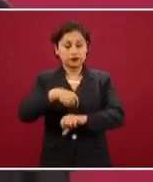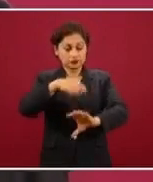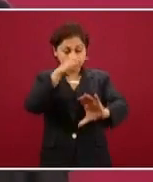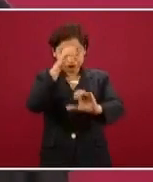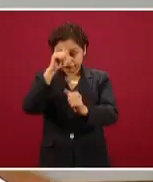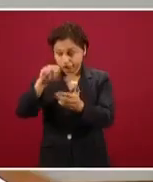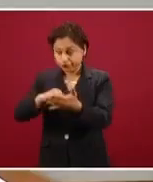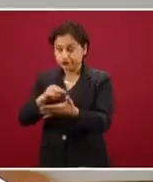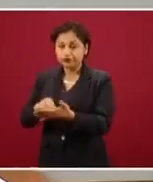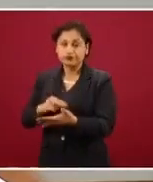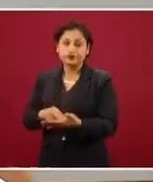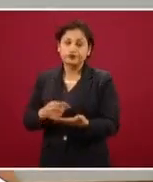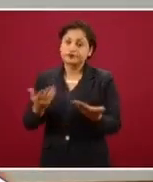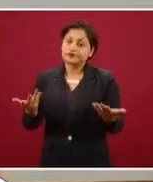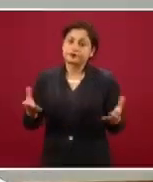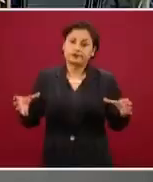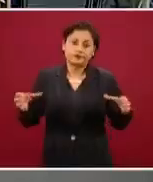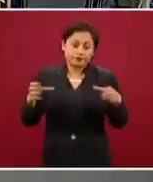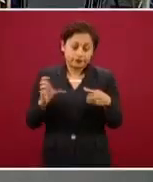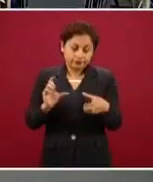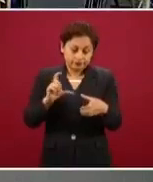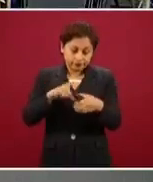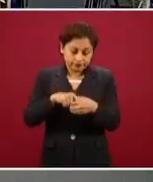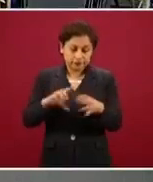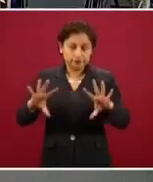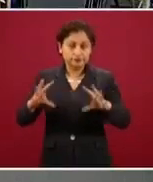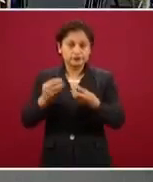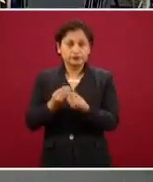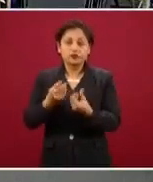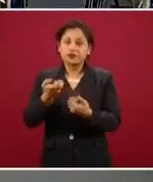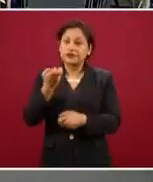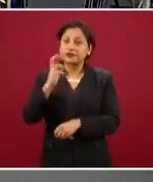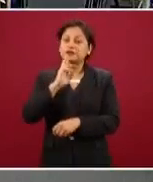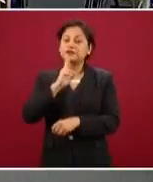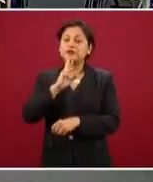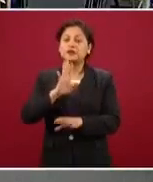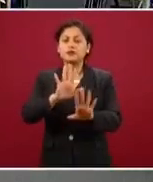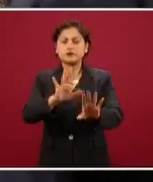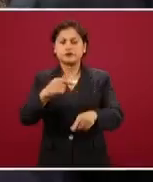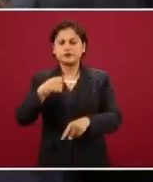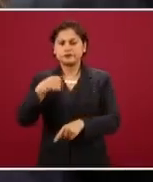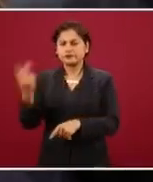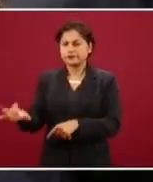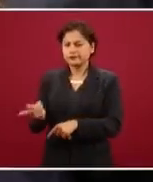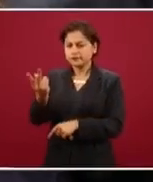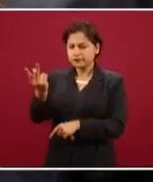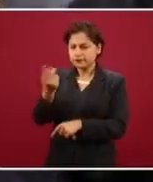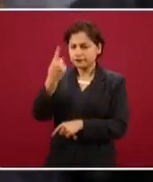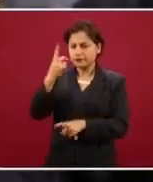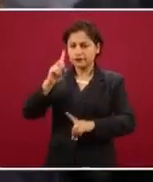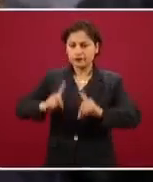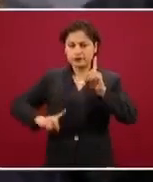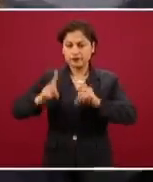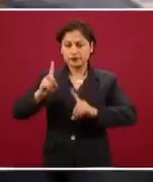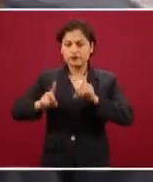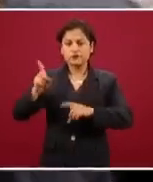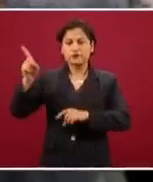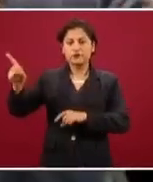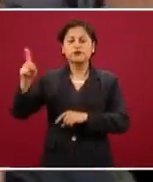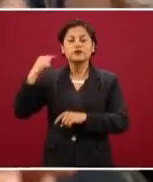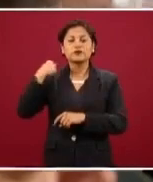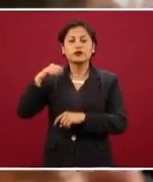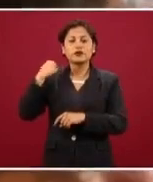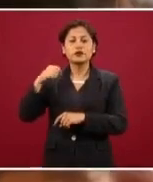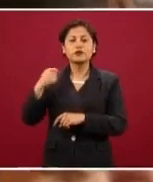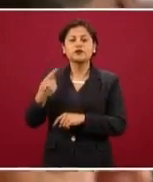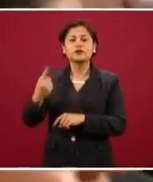mucho el sistema de salud. Oiga, presidente, una duda. En Villahermosa, Tabasco, también en un hospital, un fármaco